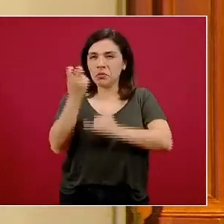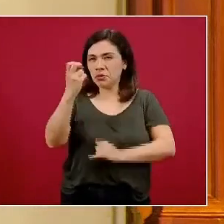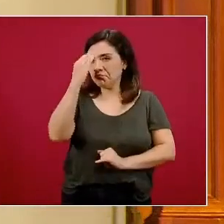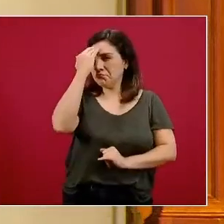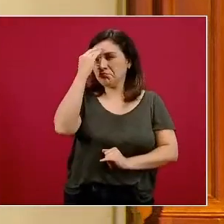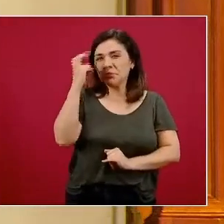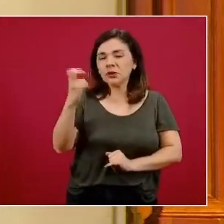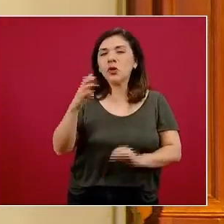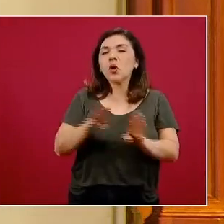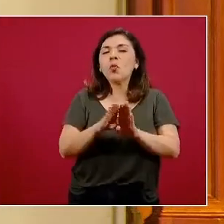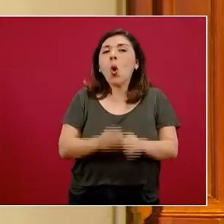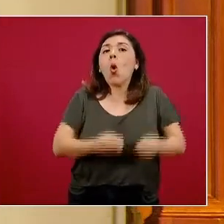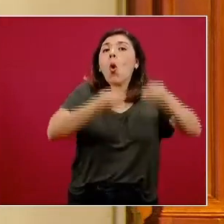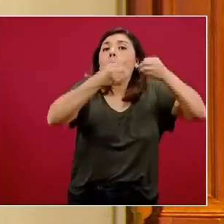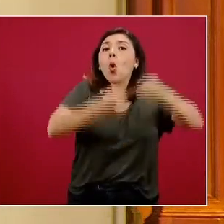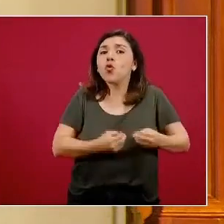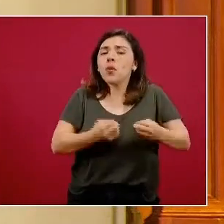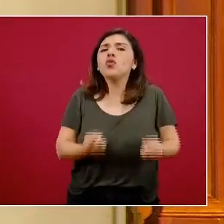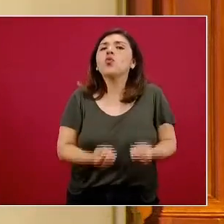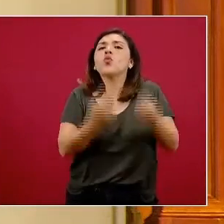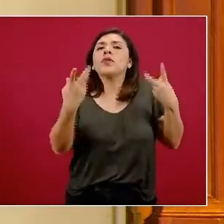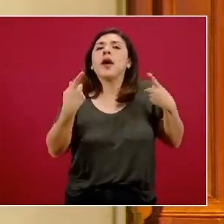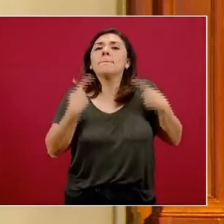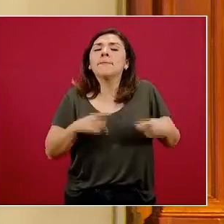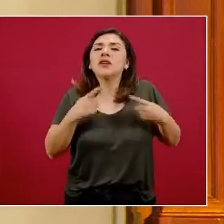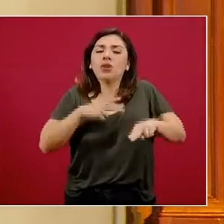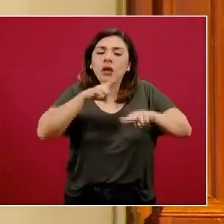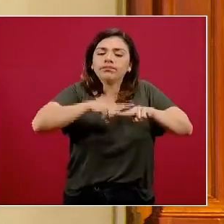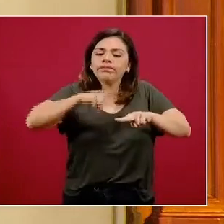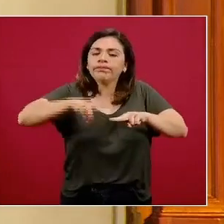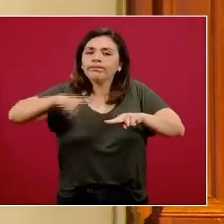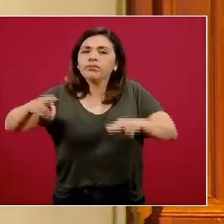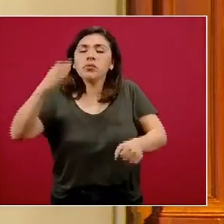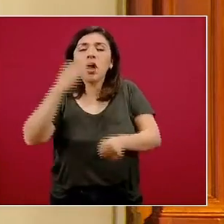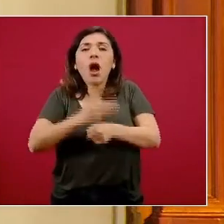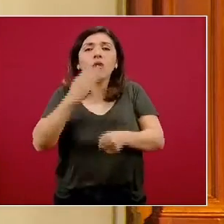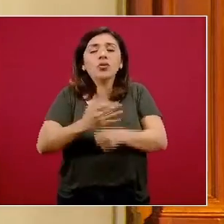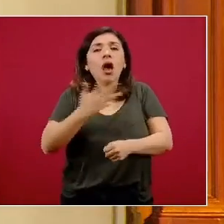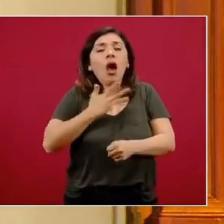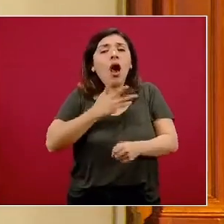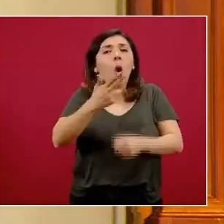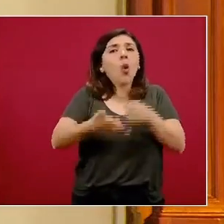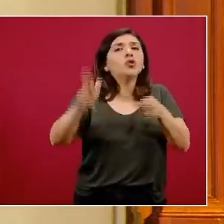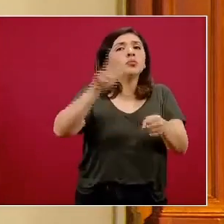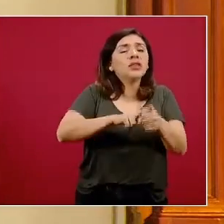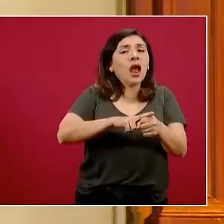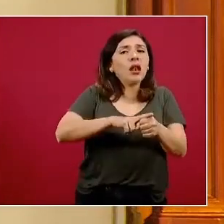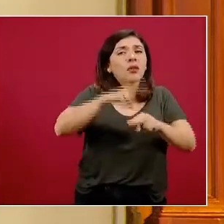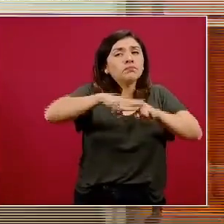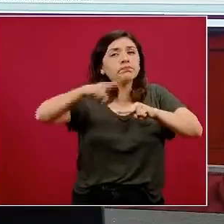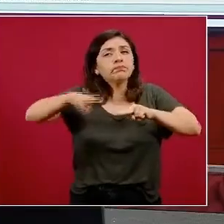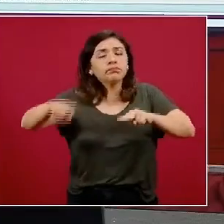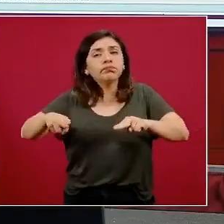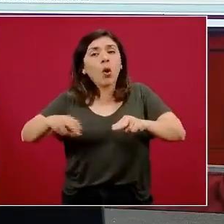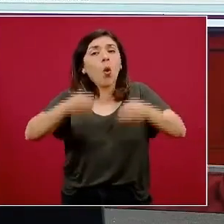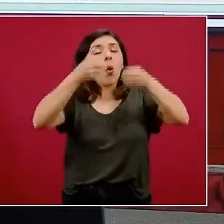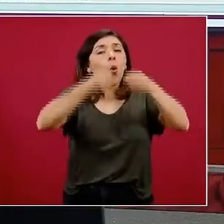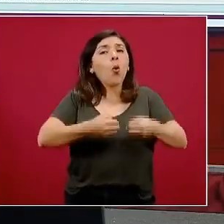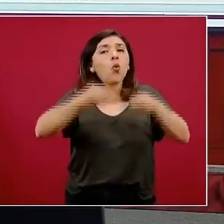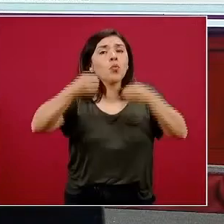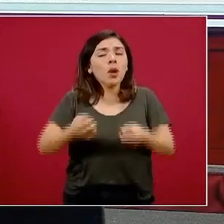es decir, el de ocupación, el porcentaje de camas que tiene en estos momentos una persona que está recibiendo la atención y por lo tanto